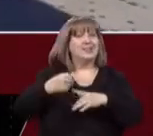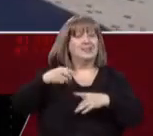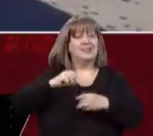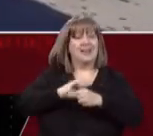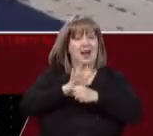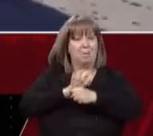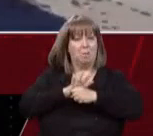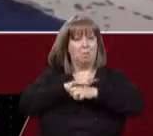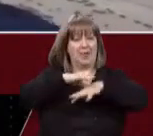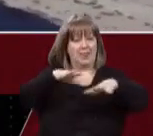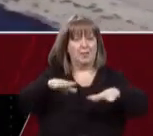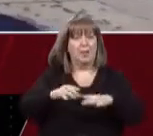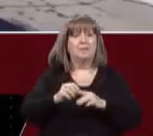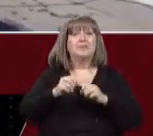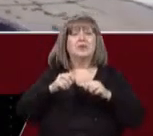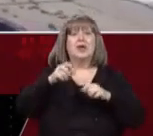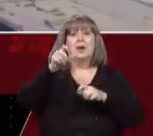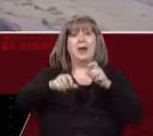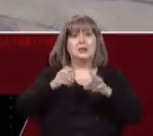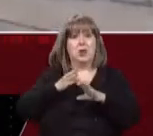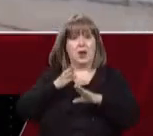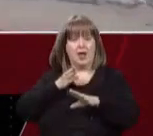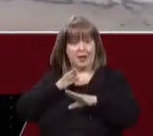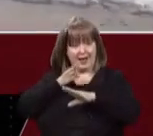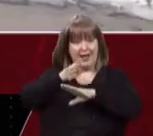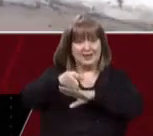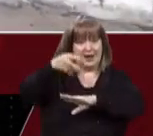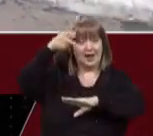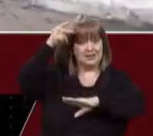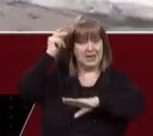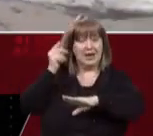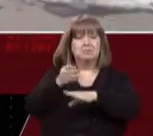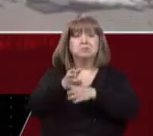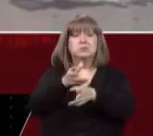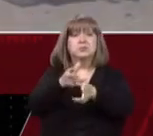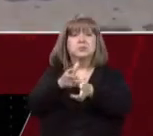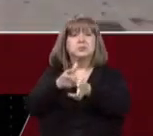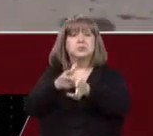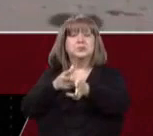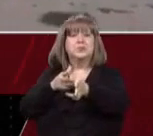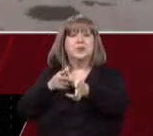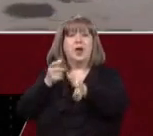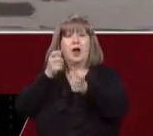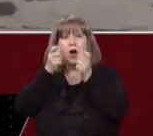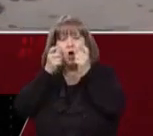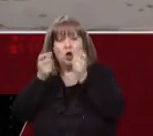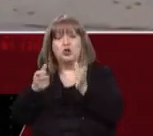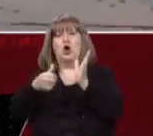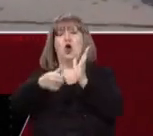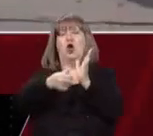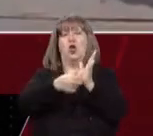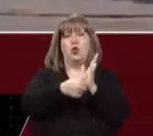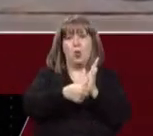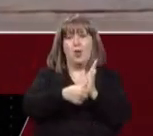esto quiere decir que aquellos que se encuentren ingresando a Chile tienen que realizar su control documental